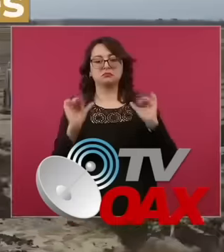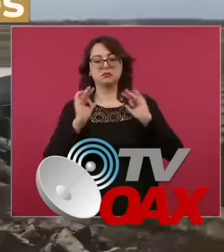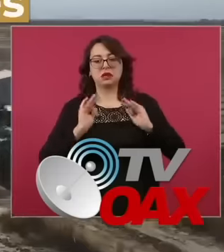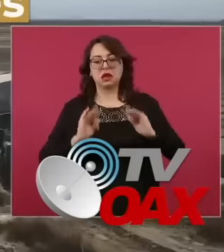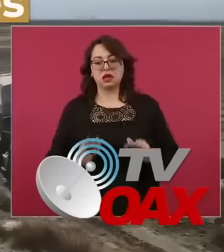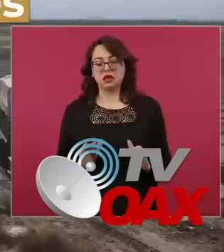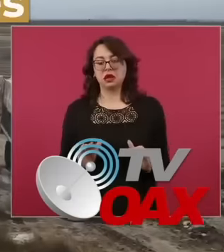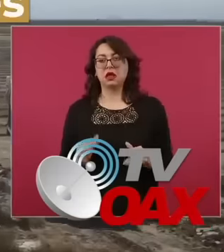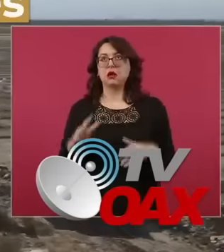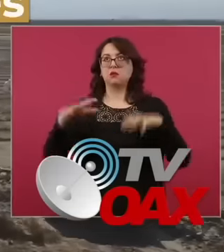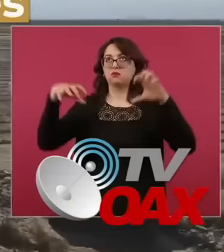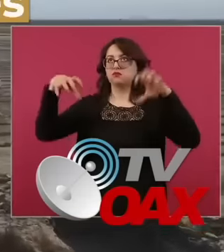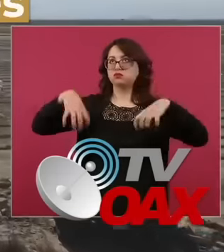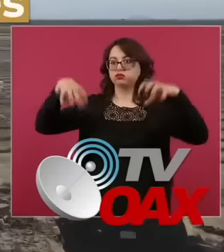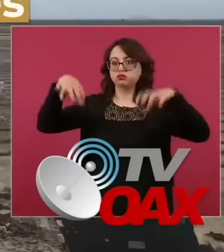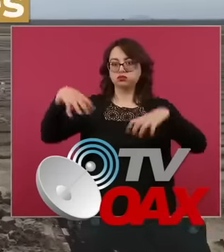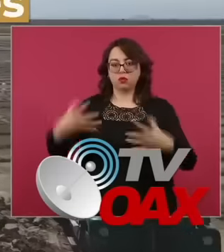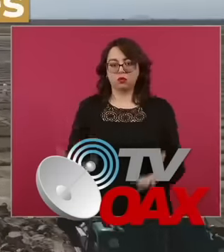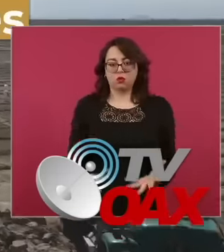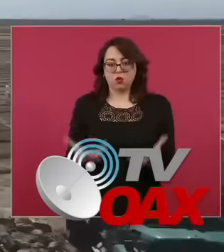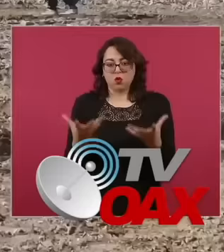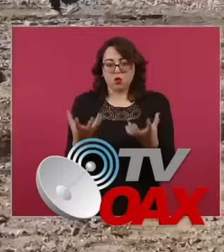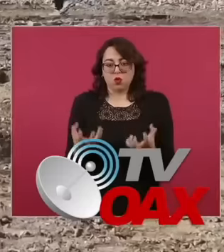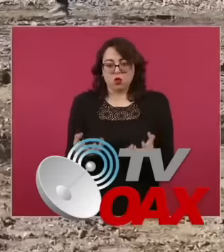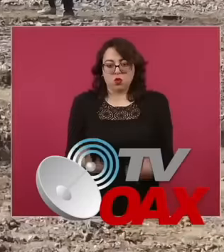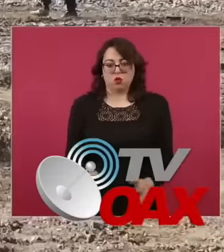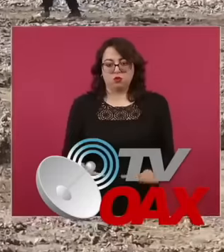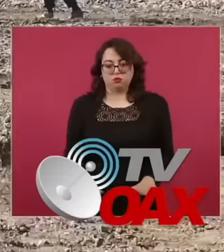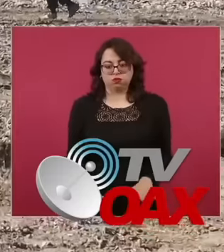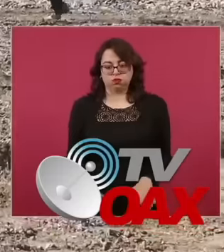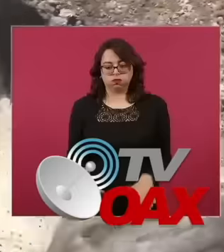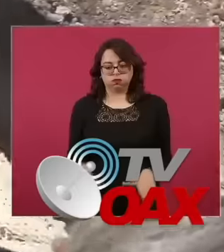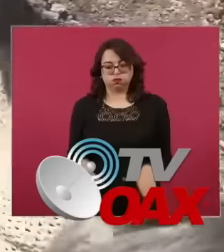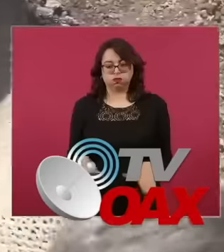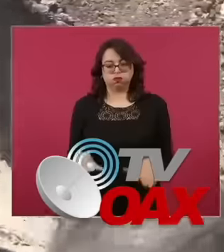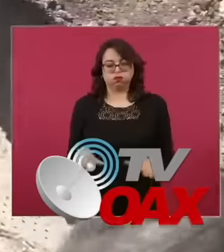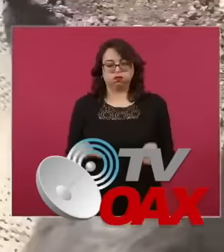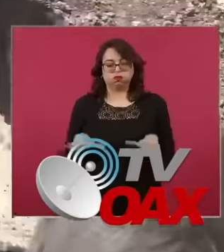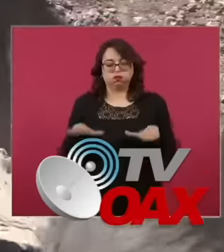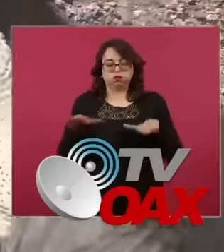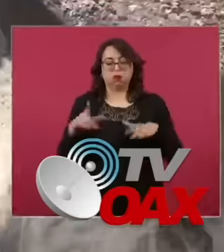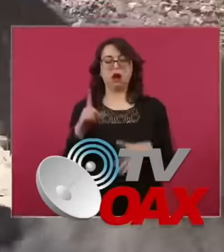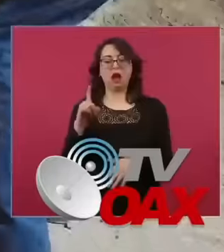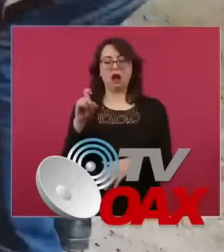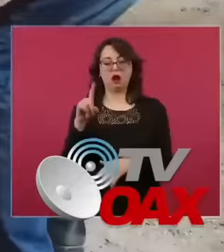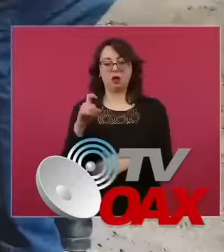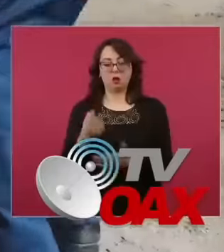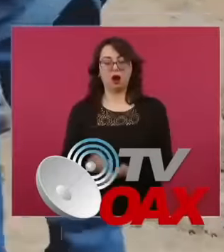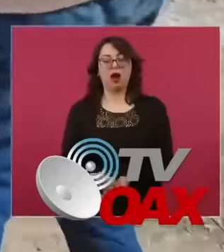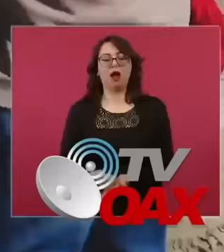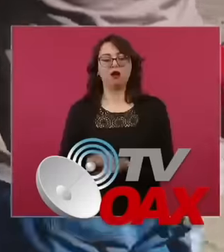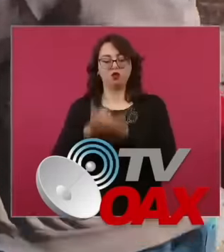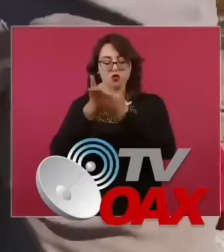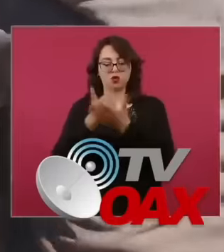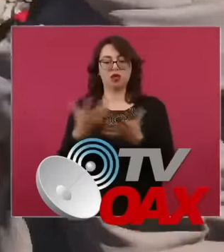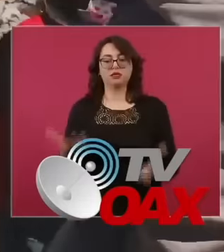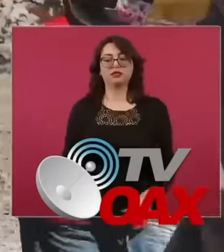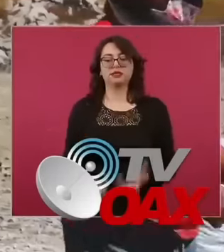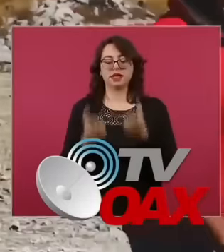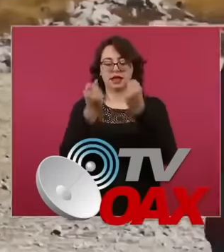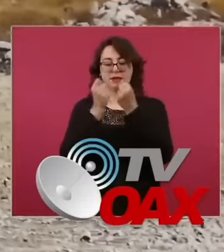de lluvias se recuperan 3900 hectáreas de humedales y cuerpos de agua se produce y propaga